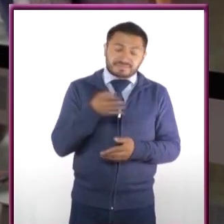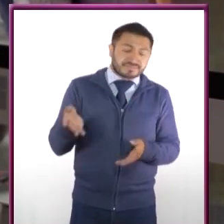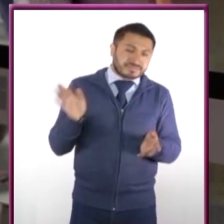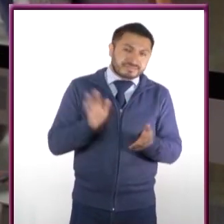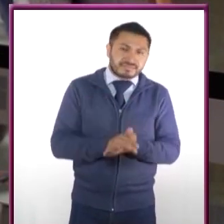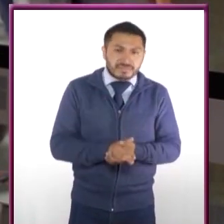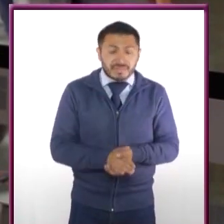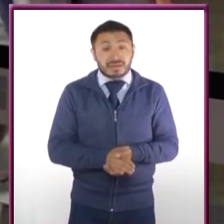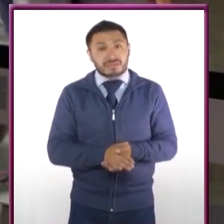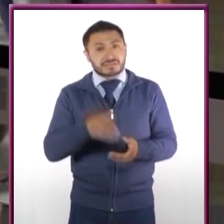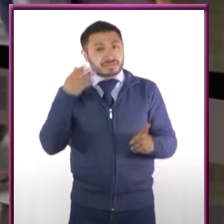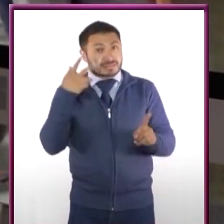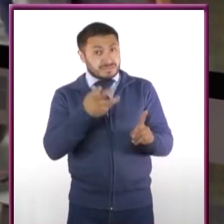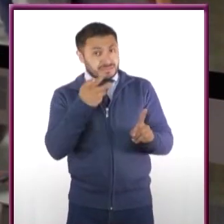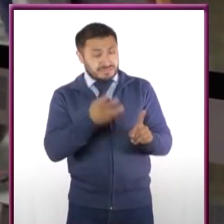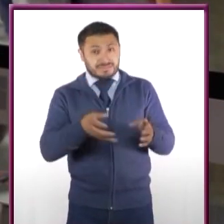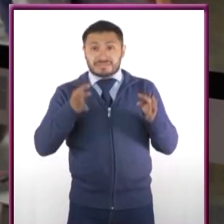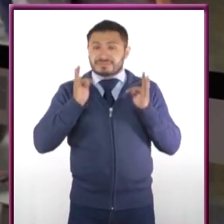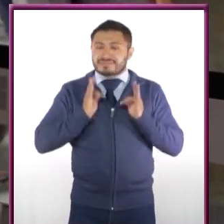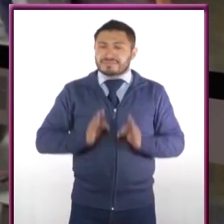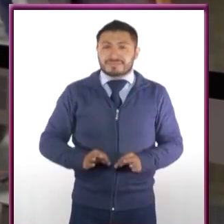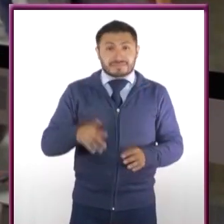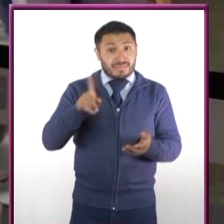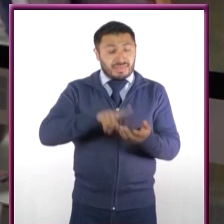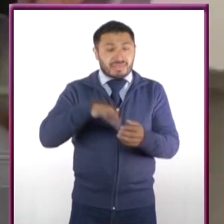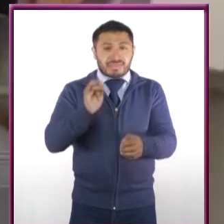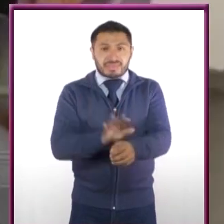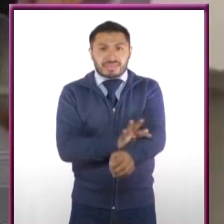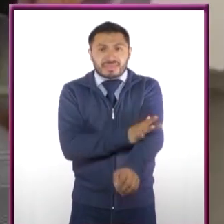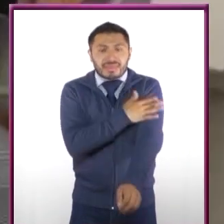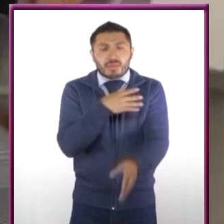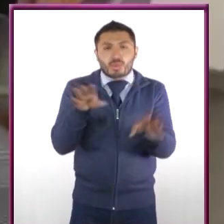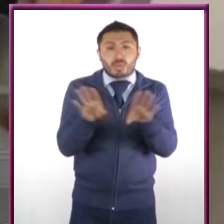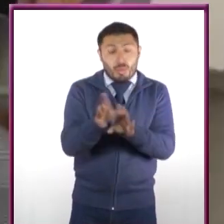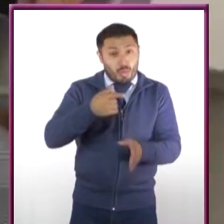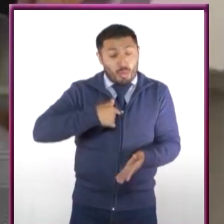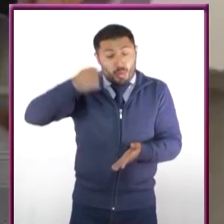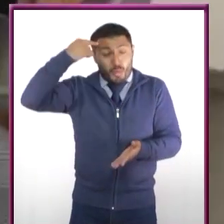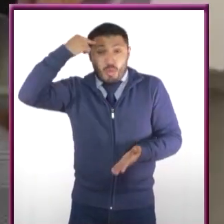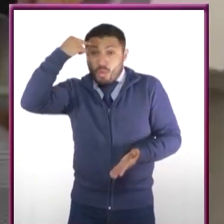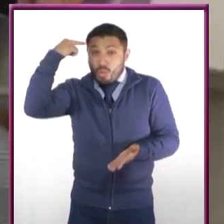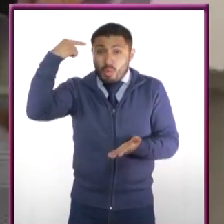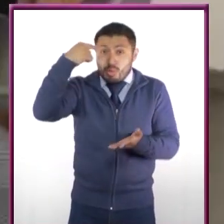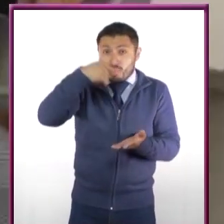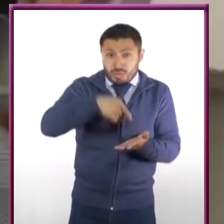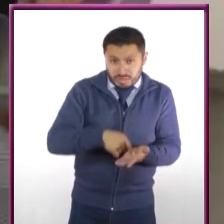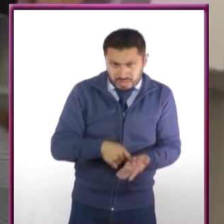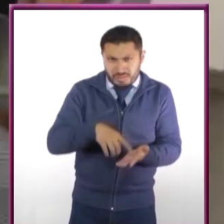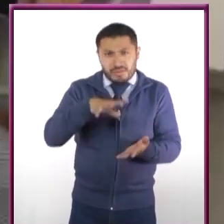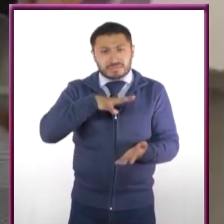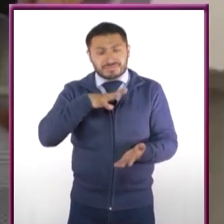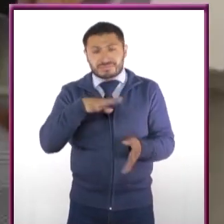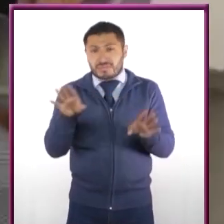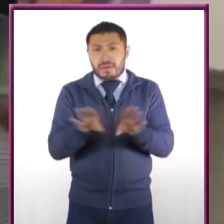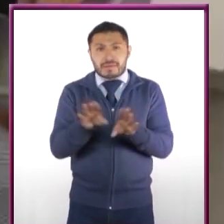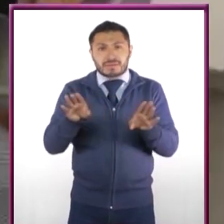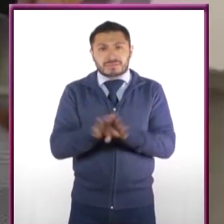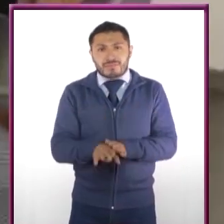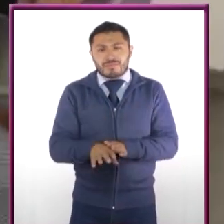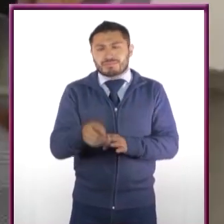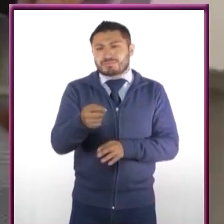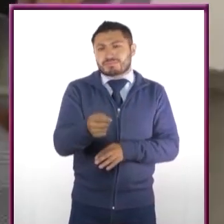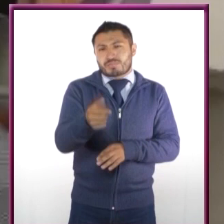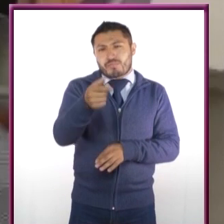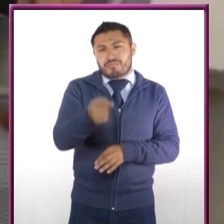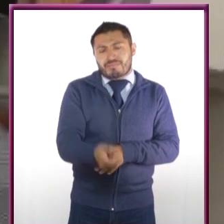Bueno, la tranquilidad es una emoción que creo yo que está muy devaluada o